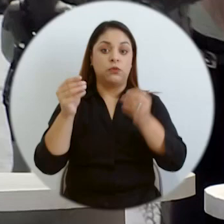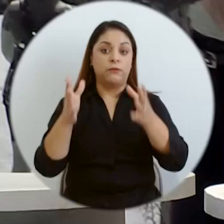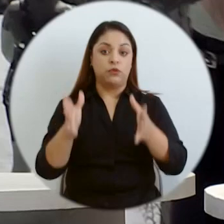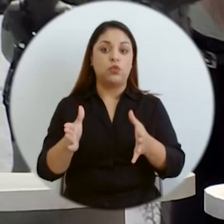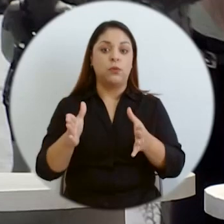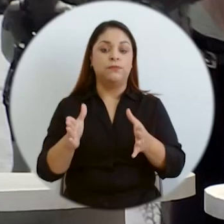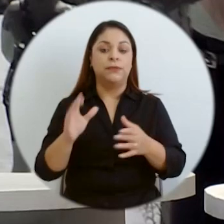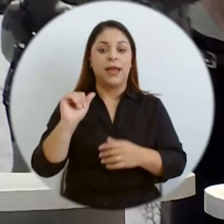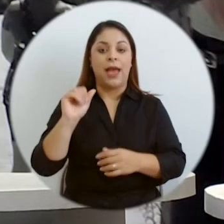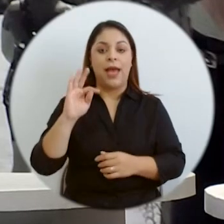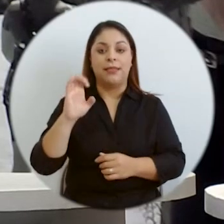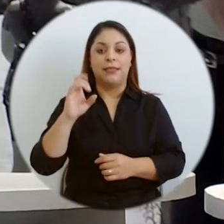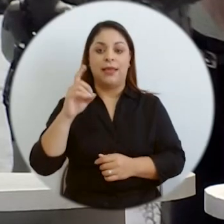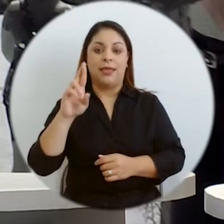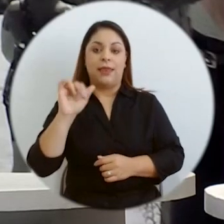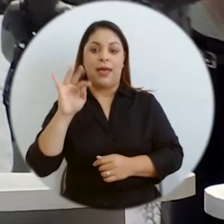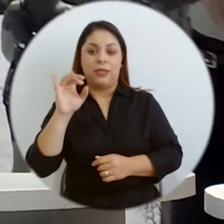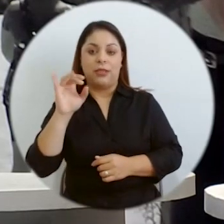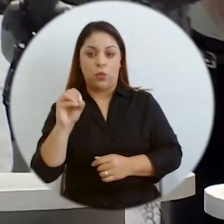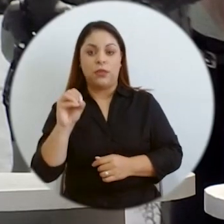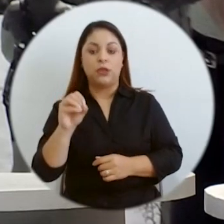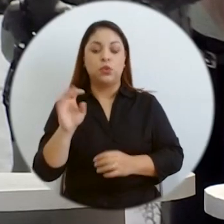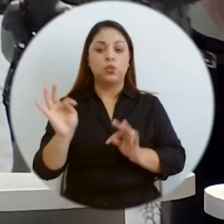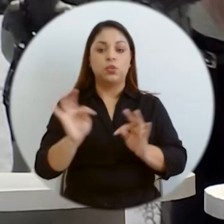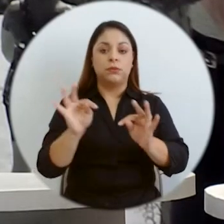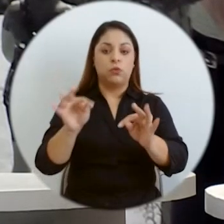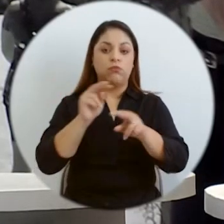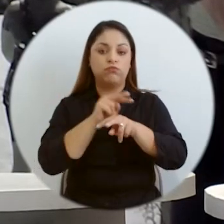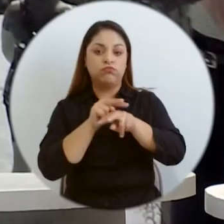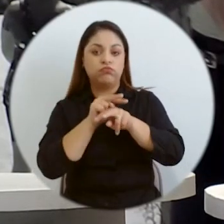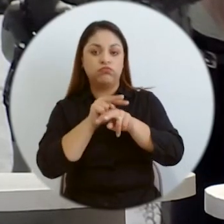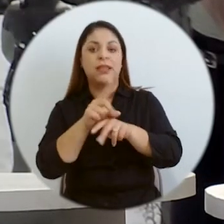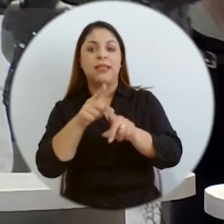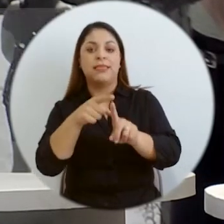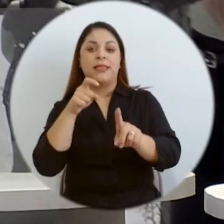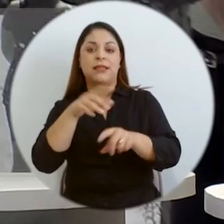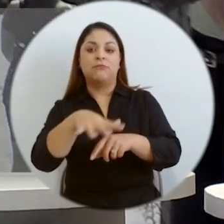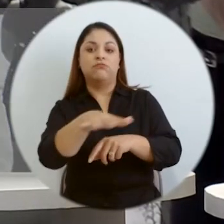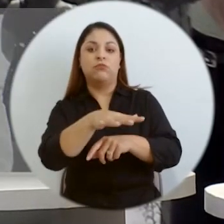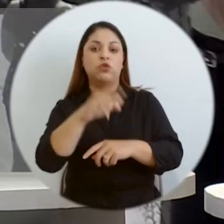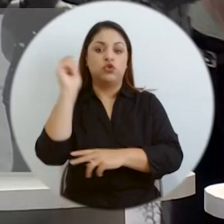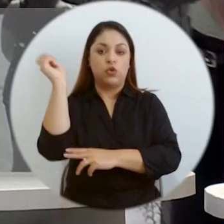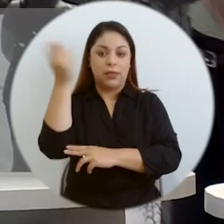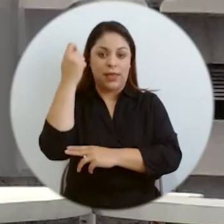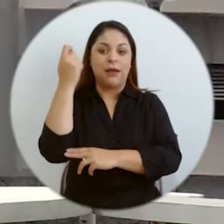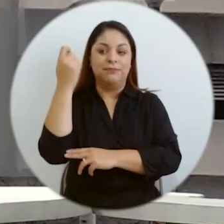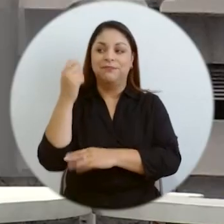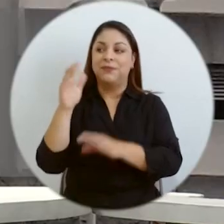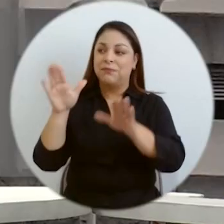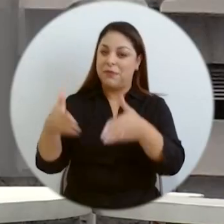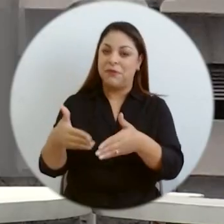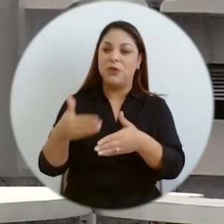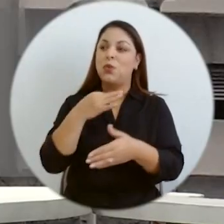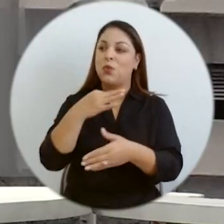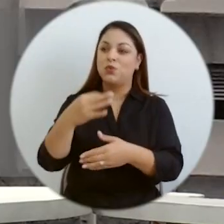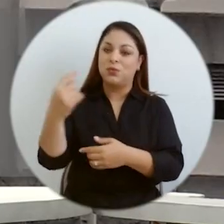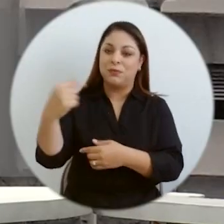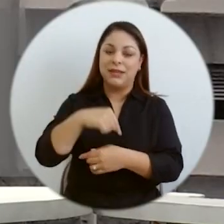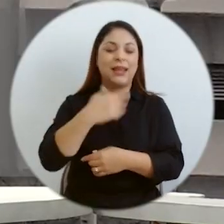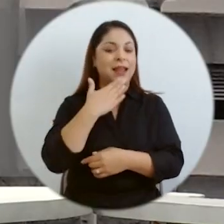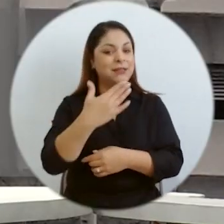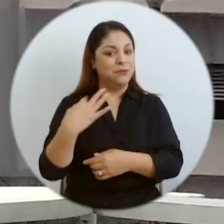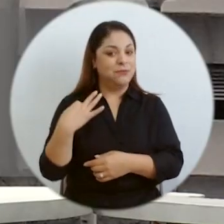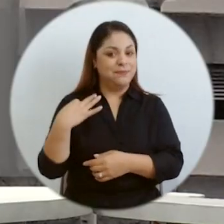del Observatorio de Turismo y Migraciones de la región Chorotega, OPTUR. Bienvenido a Una Mirada, qué gusto tenerlo aquí. Gracias por la